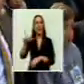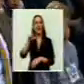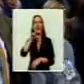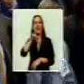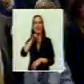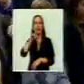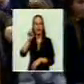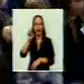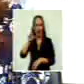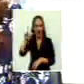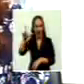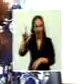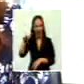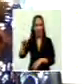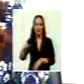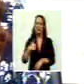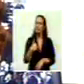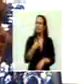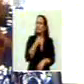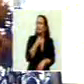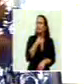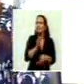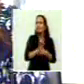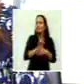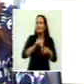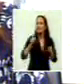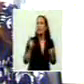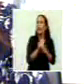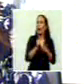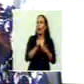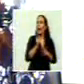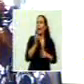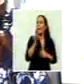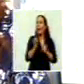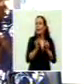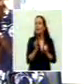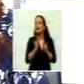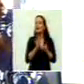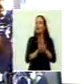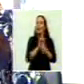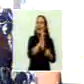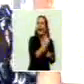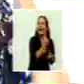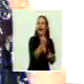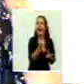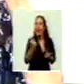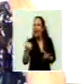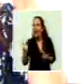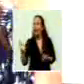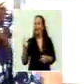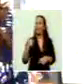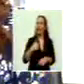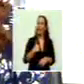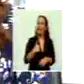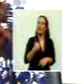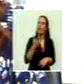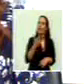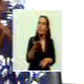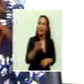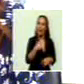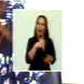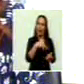brevemente decir algunas palabras sobre cada uno de ellos y pedirles que se